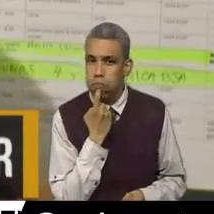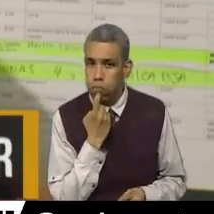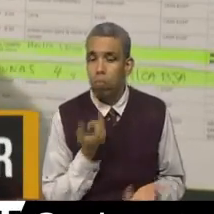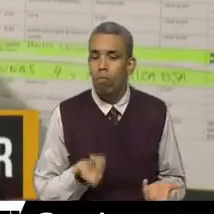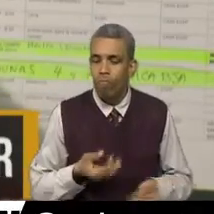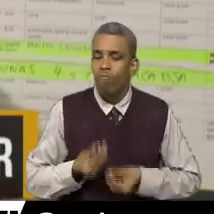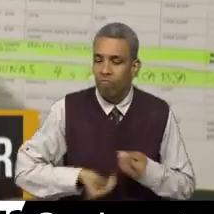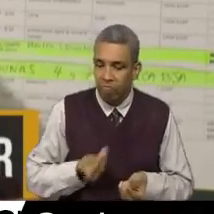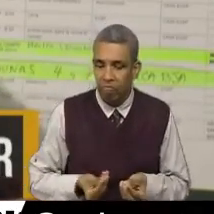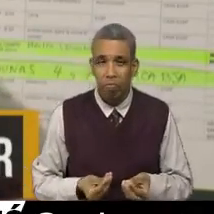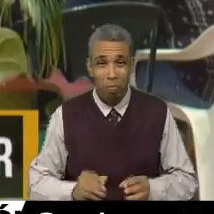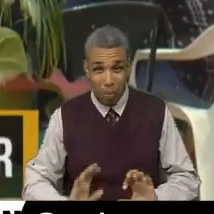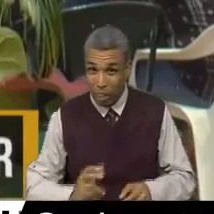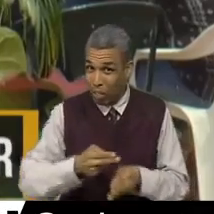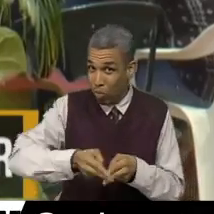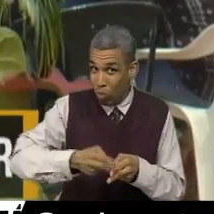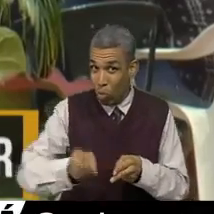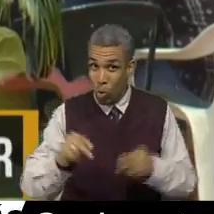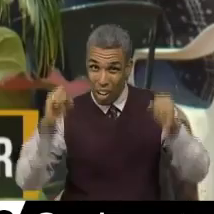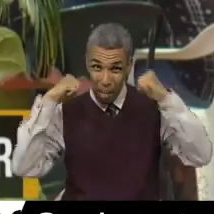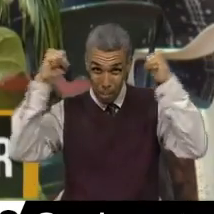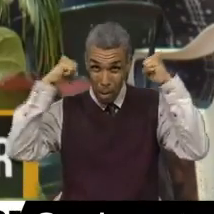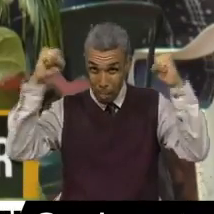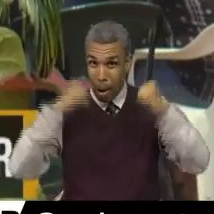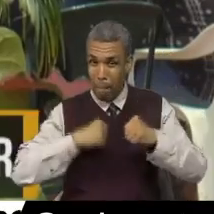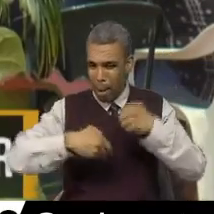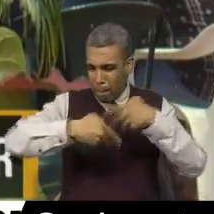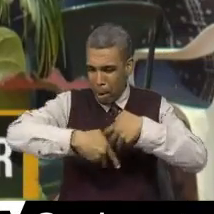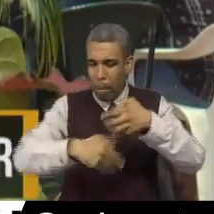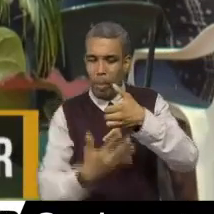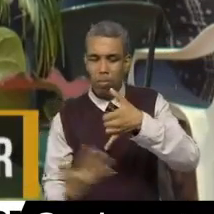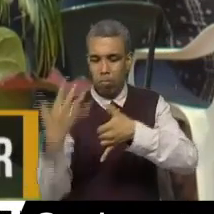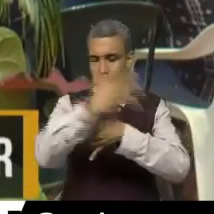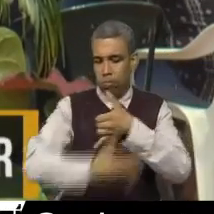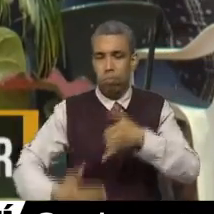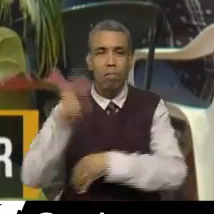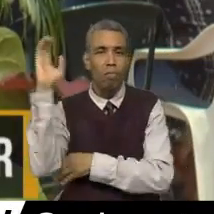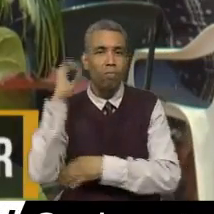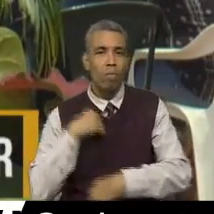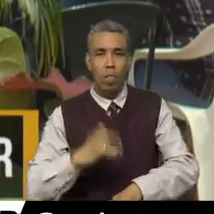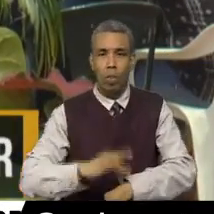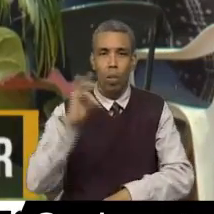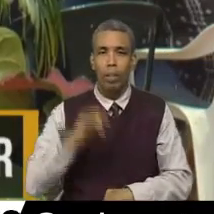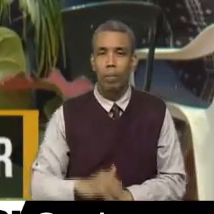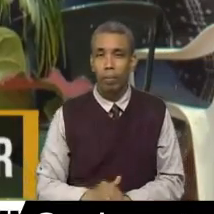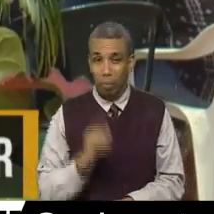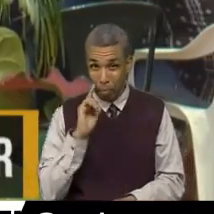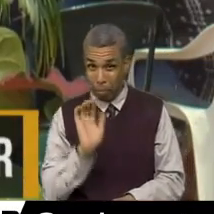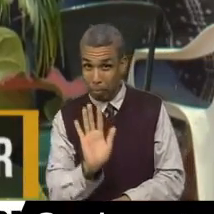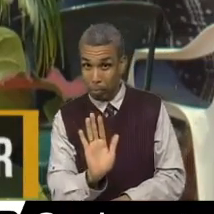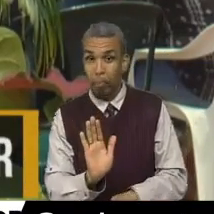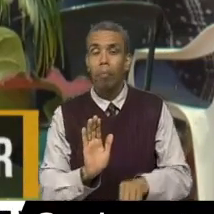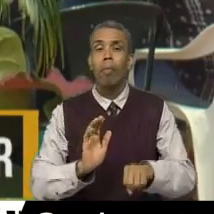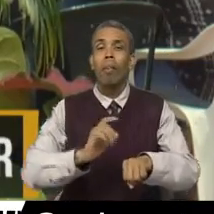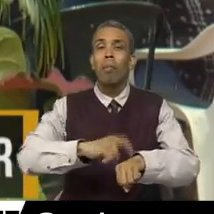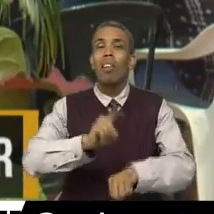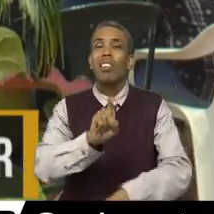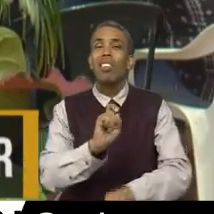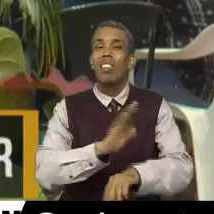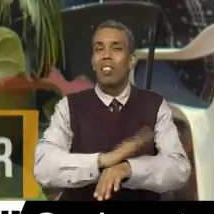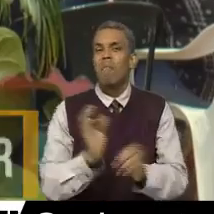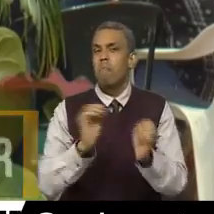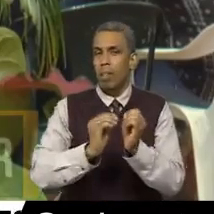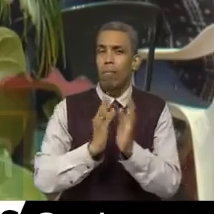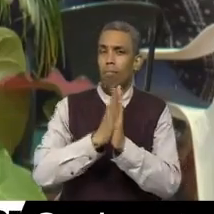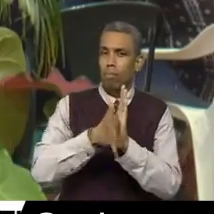un paro a nivel nacional de cocaleros. Nosotros estaremos ampliando esa información a las 6 en punto de la tarde. Por ahora,